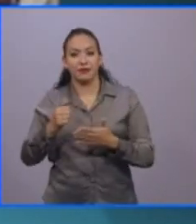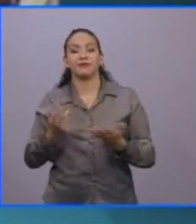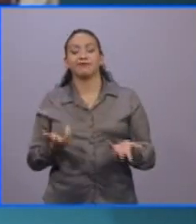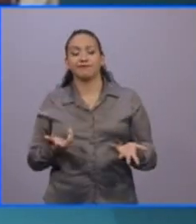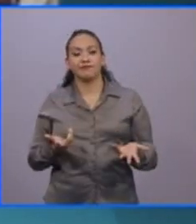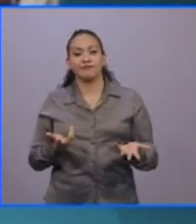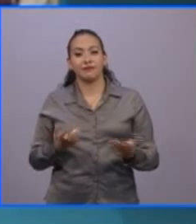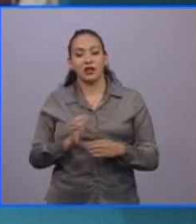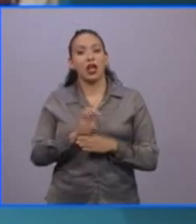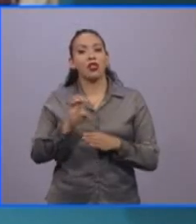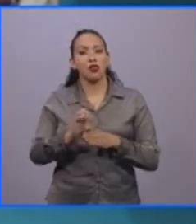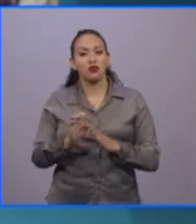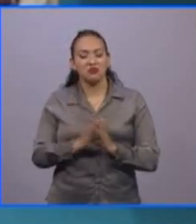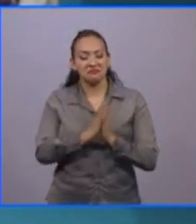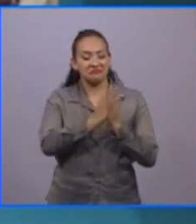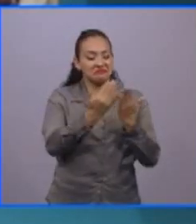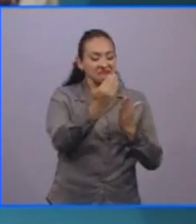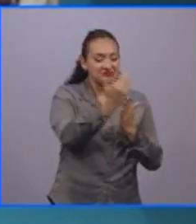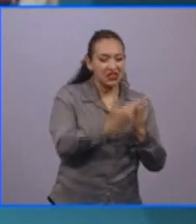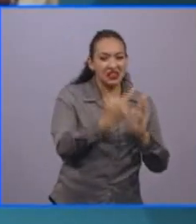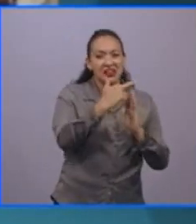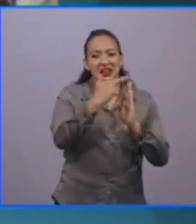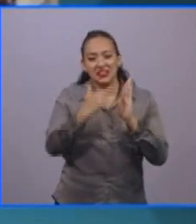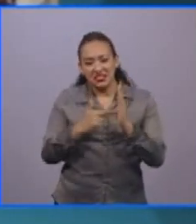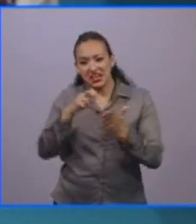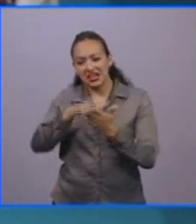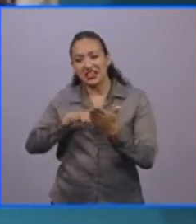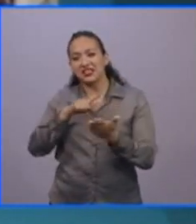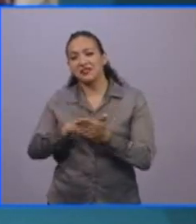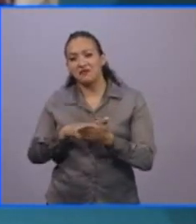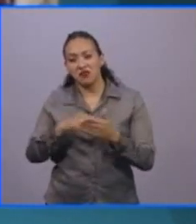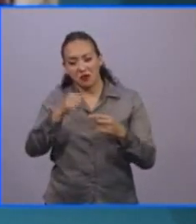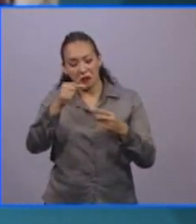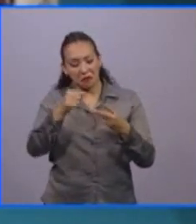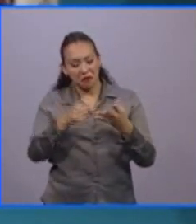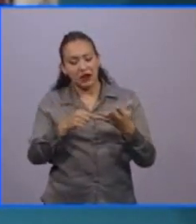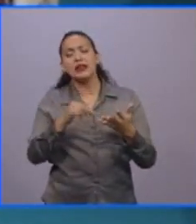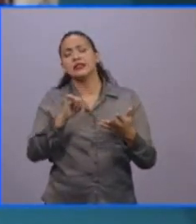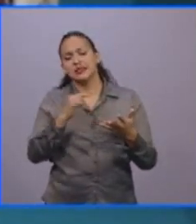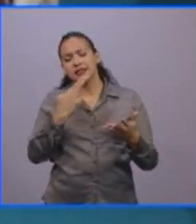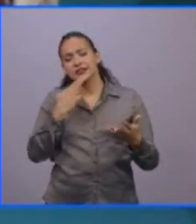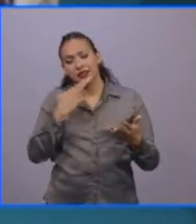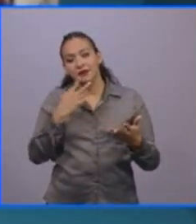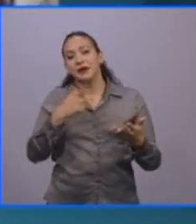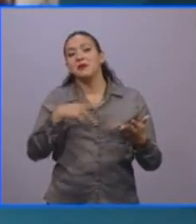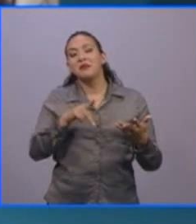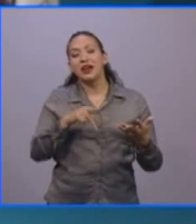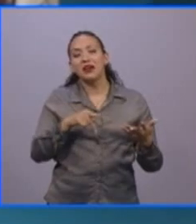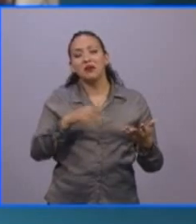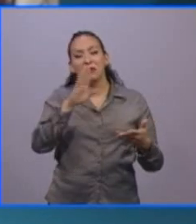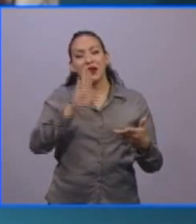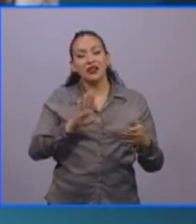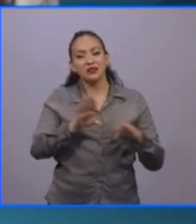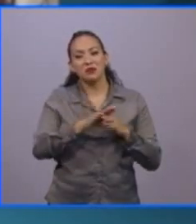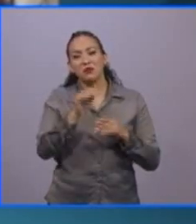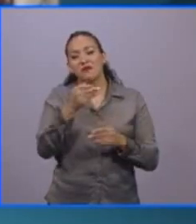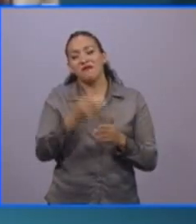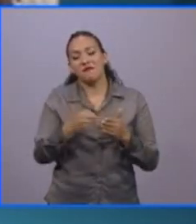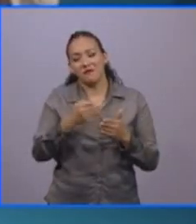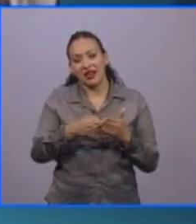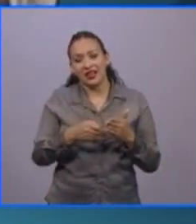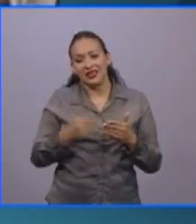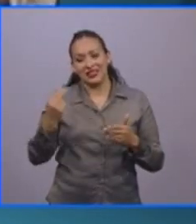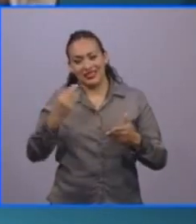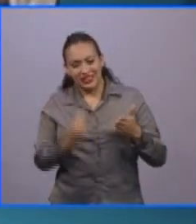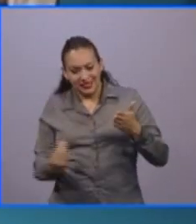ambivalencia, los manuales, las reglas, las reformas y los protocolos, desde luego que sirven y sirven mucho, pero quedan como cojos, quedan